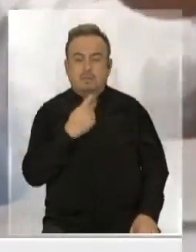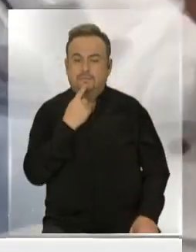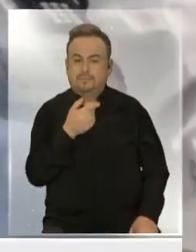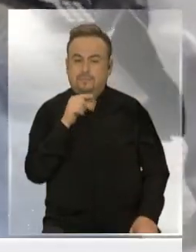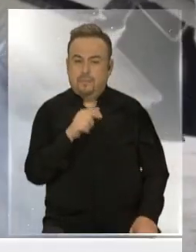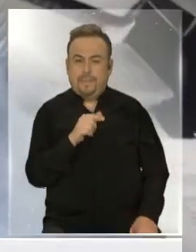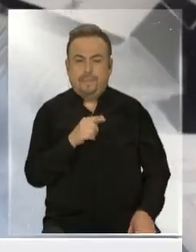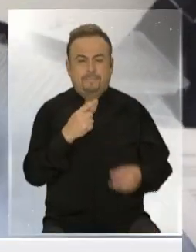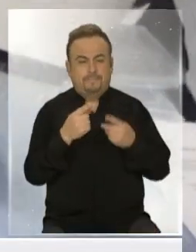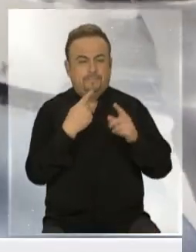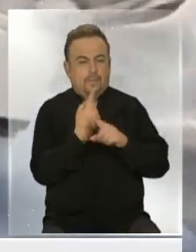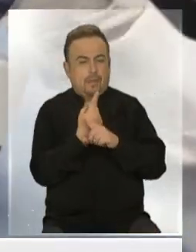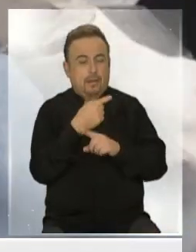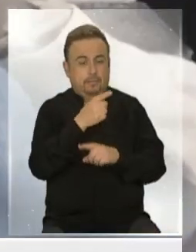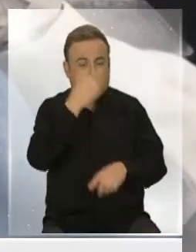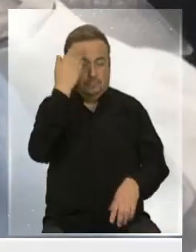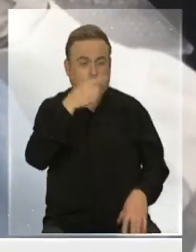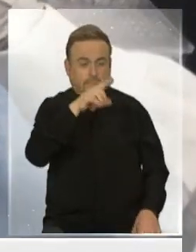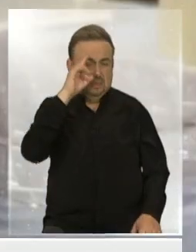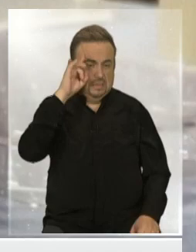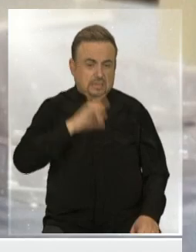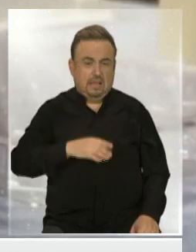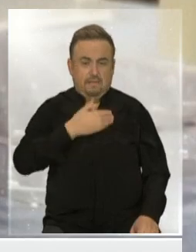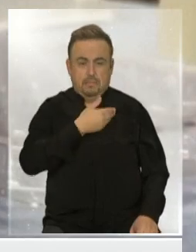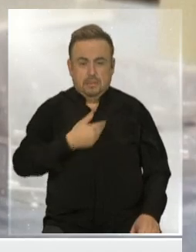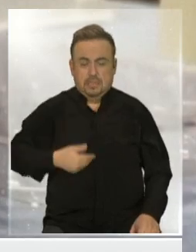señalaban esta serie de conversaciones que sí, sabía de